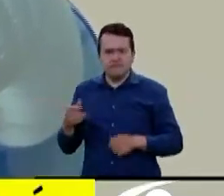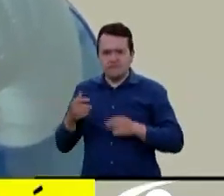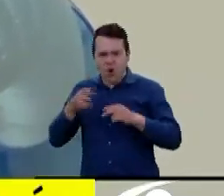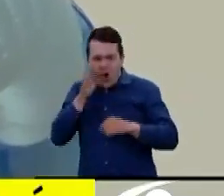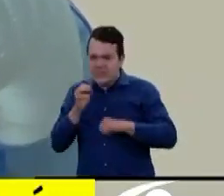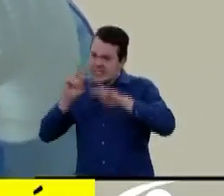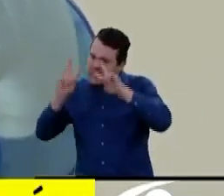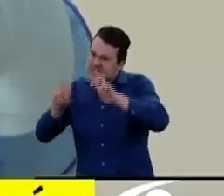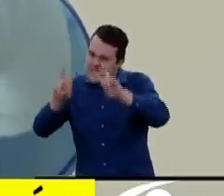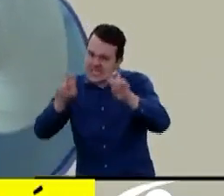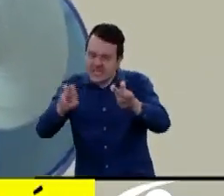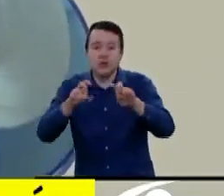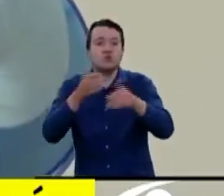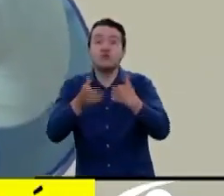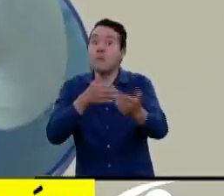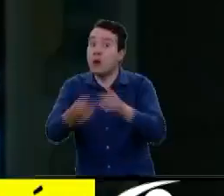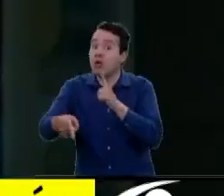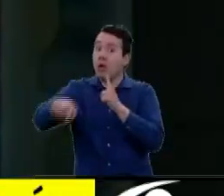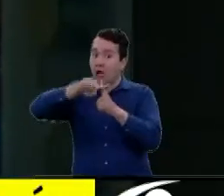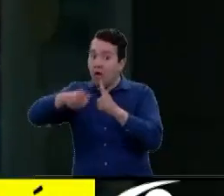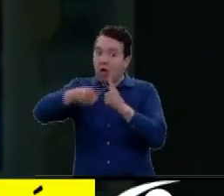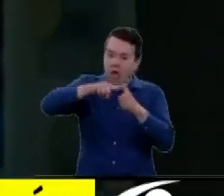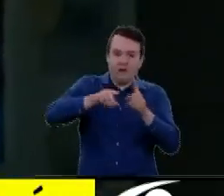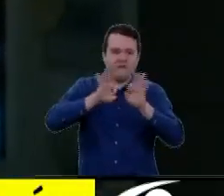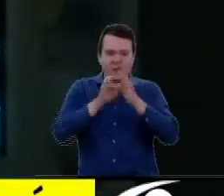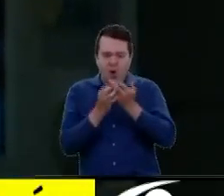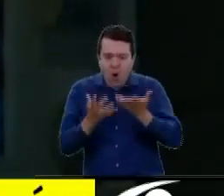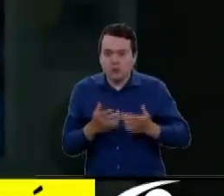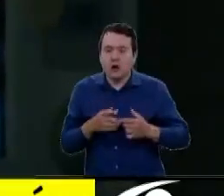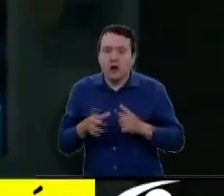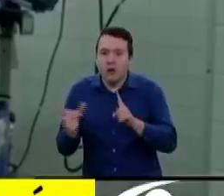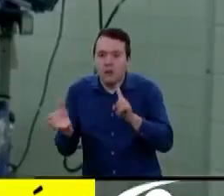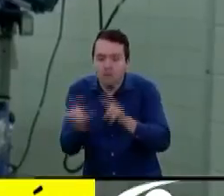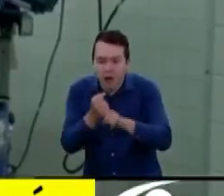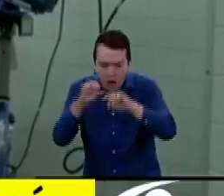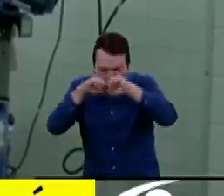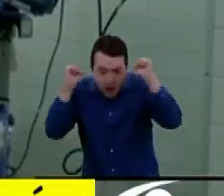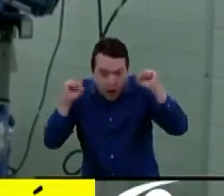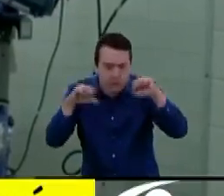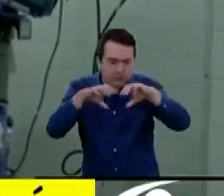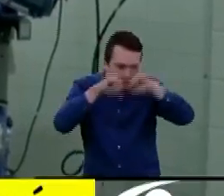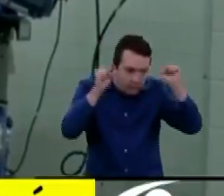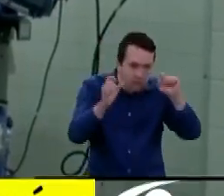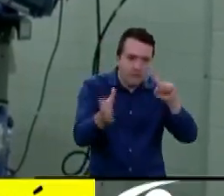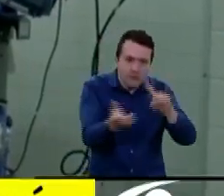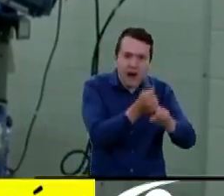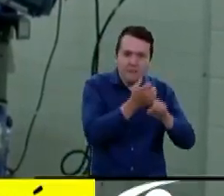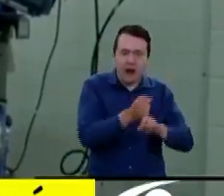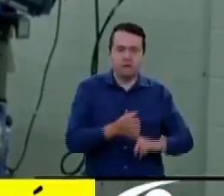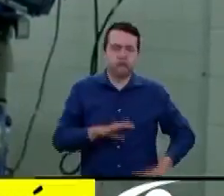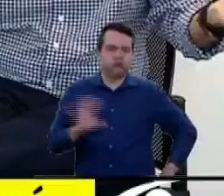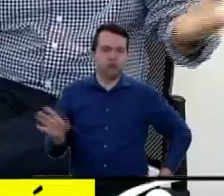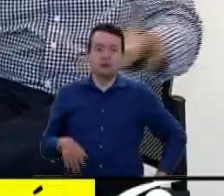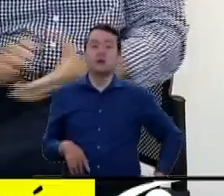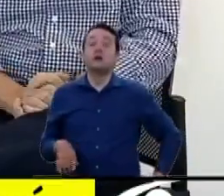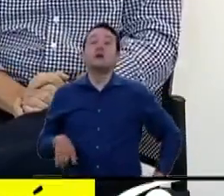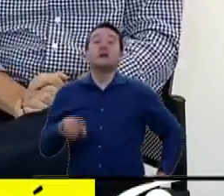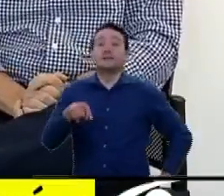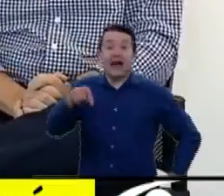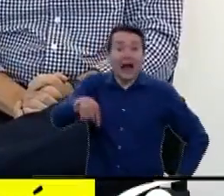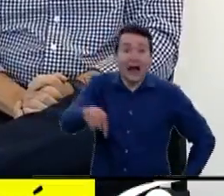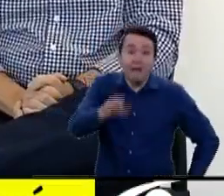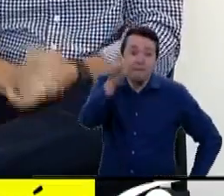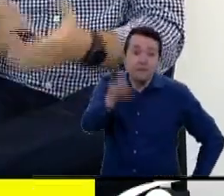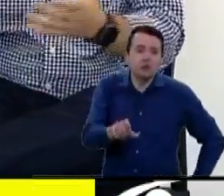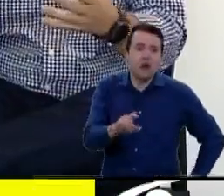pero lo que ha hallado escandaliza a cualquiera. Aquí hay usuarios, que piden un medicamento que no